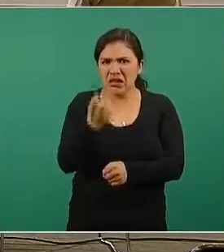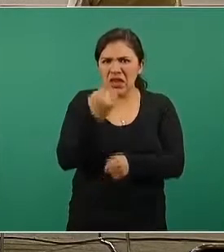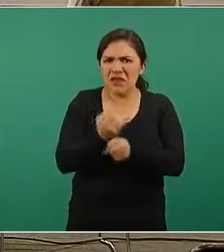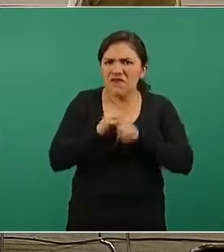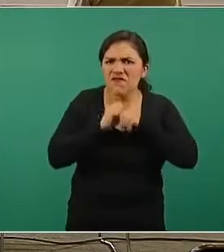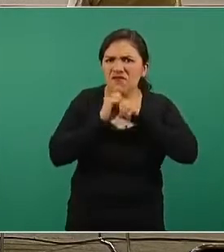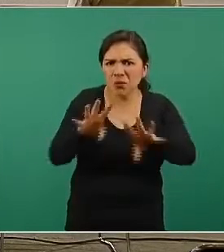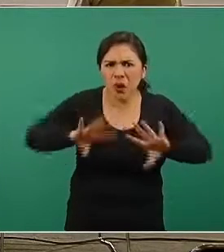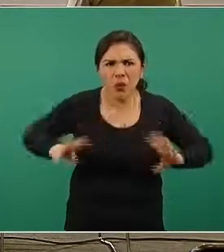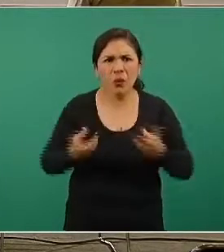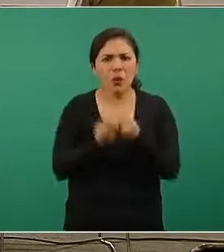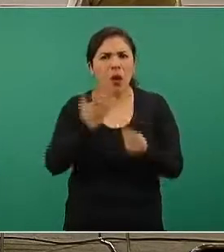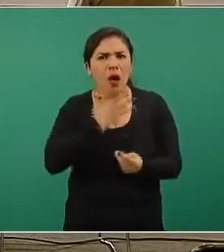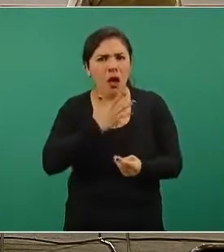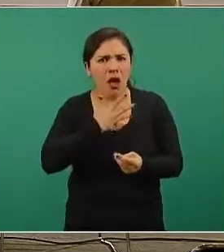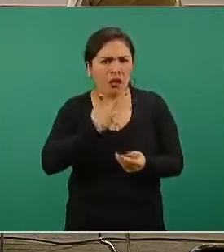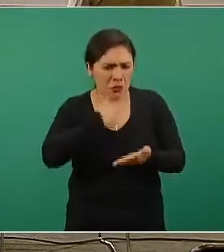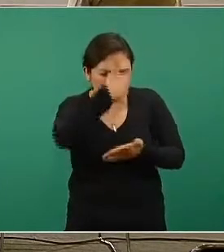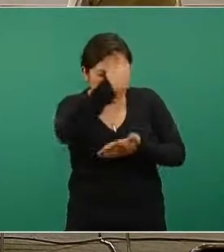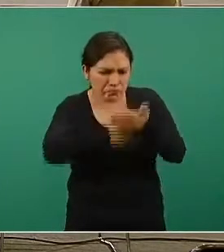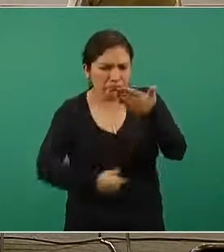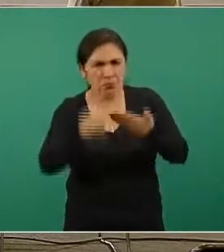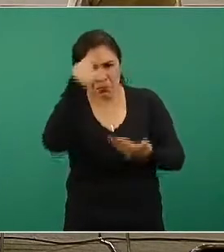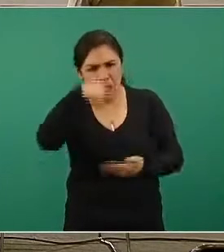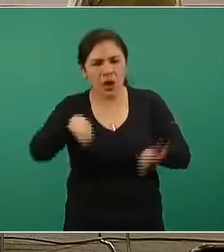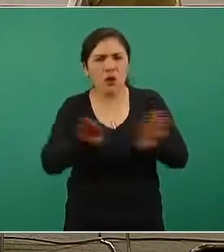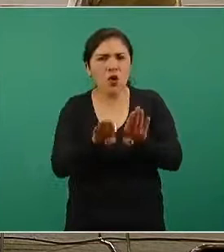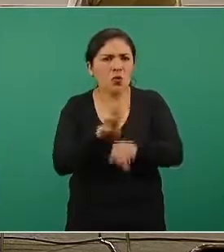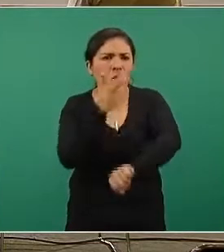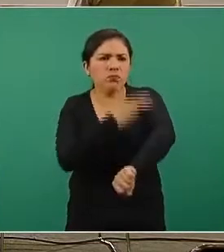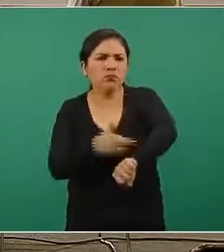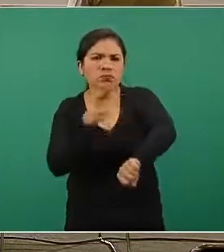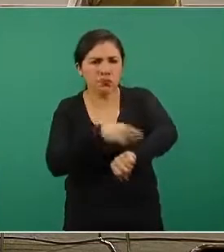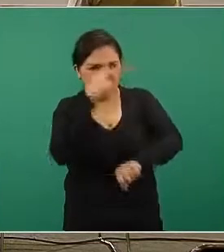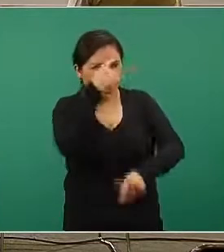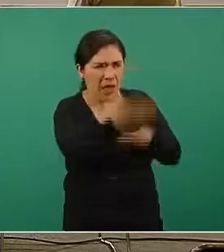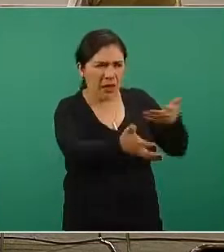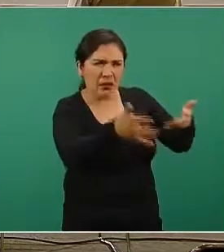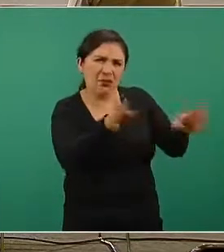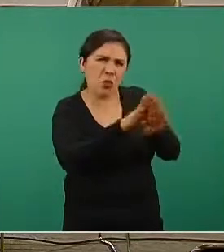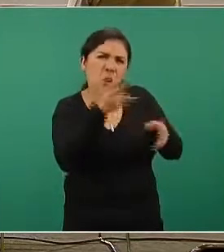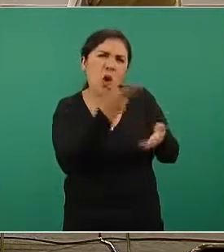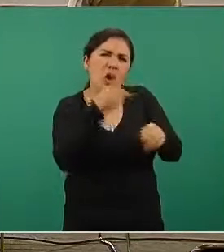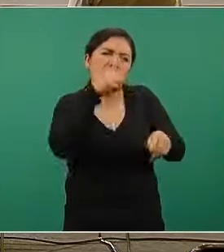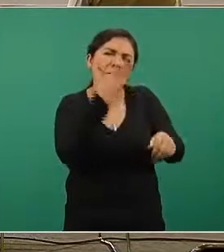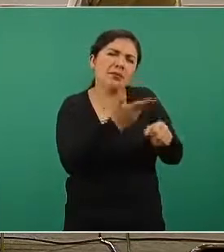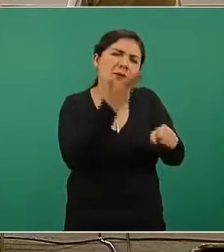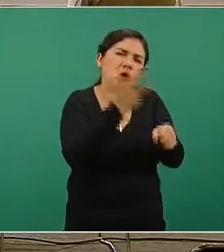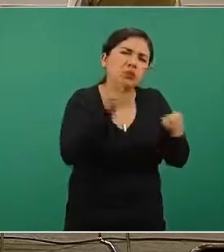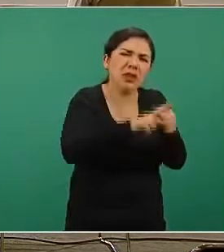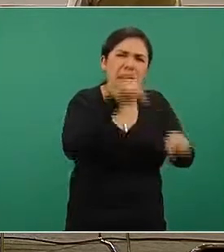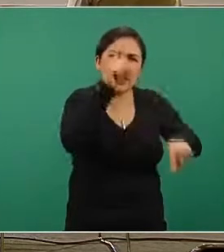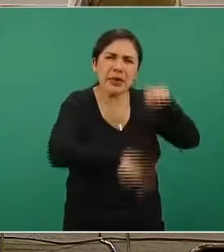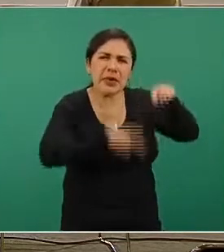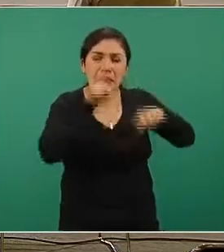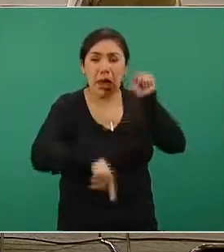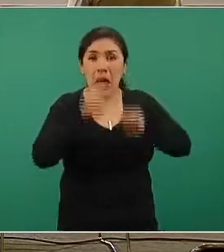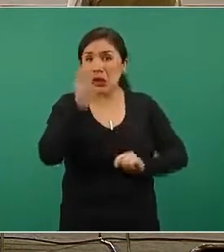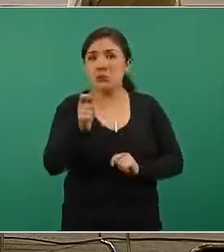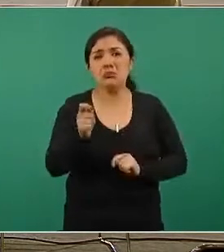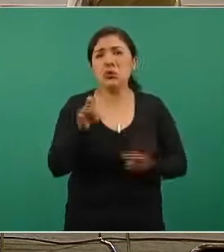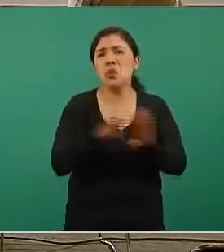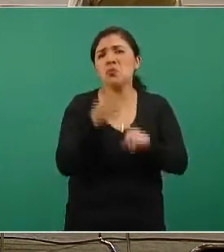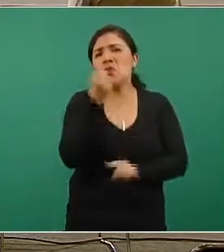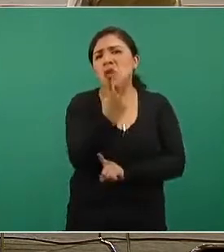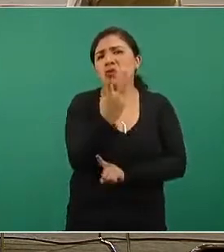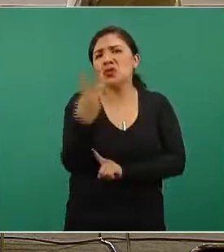información que se tienen, los procesos de resconversión ni siquiera han superado un 2 o